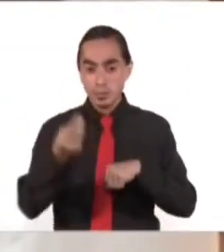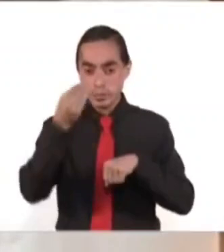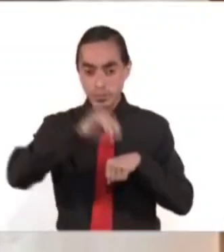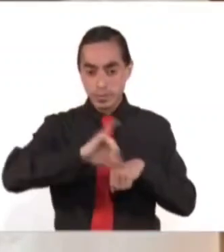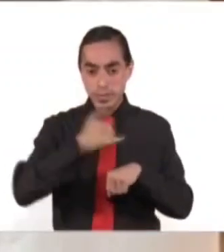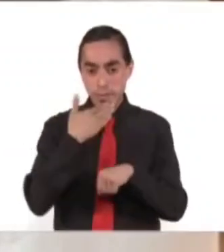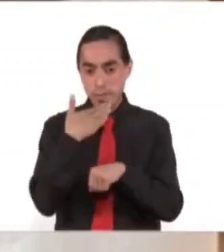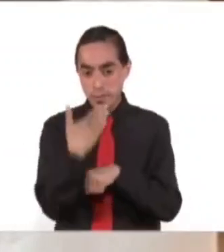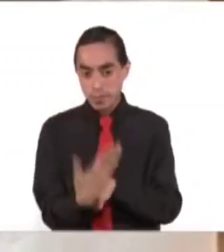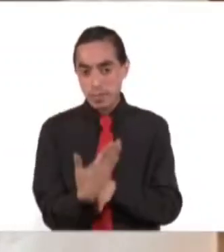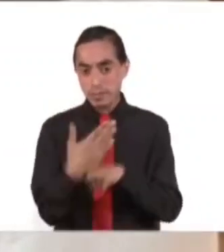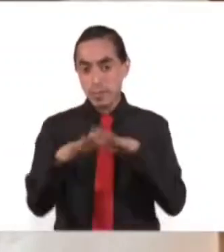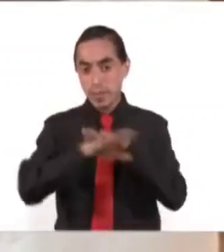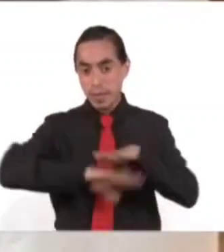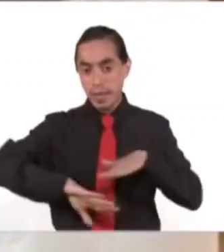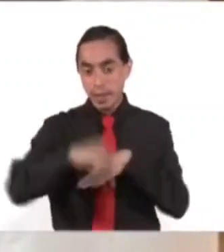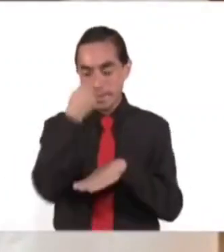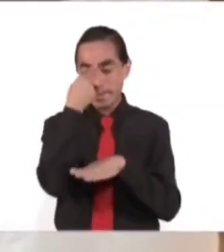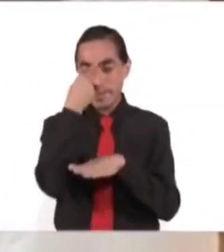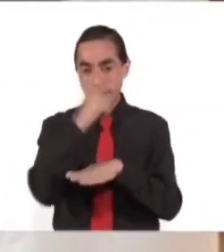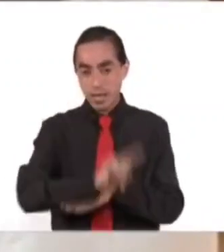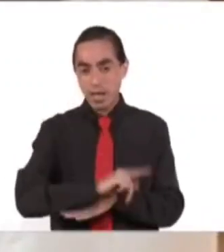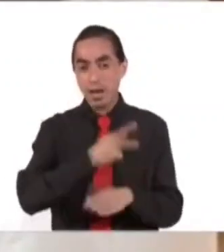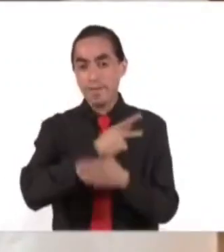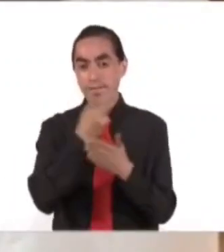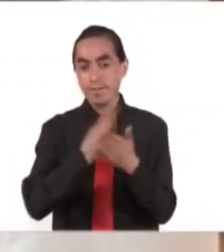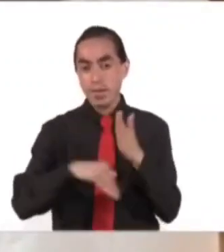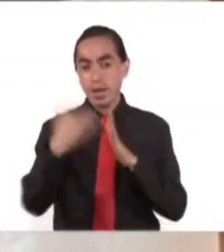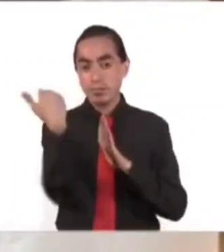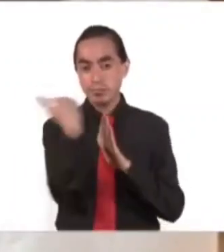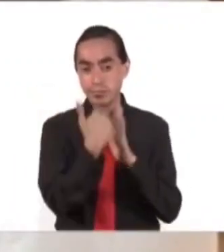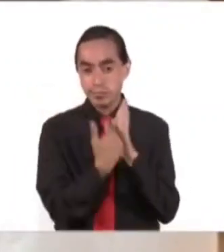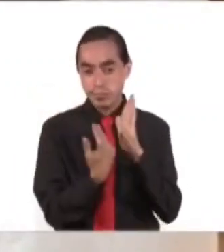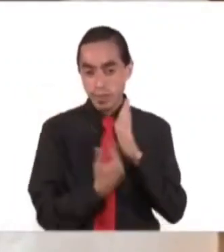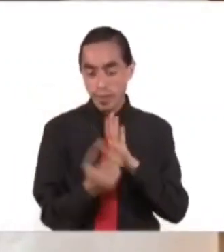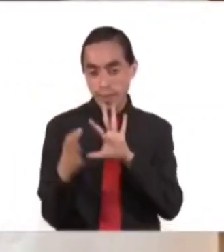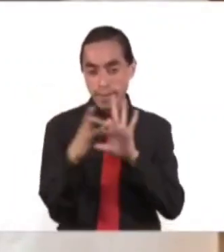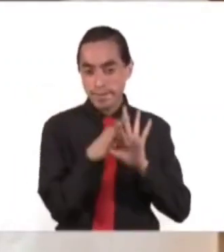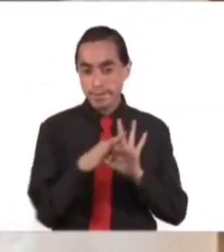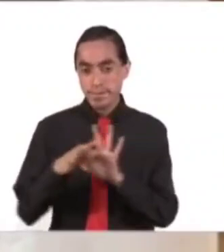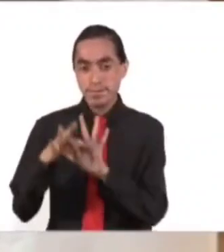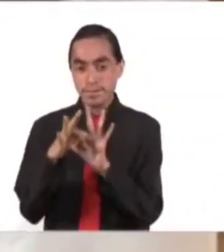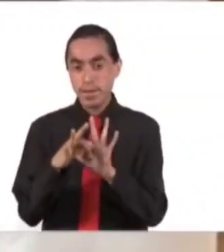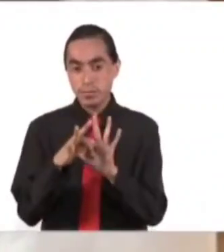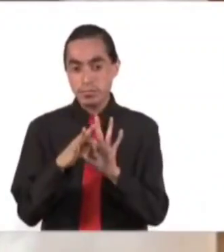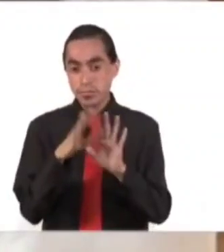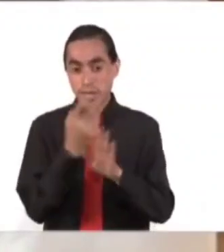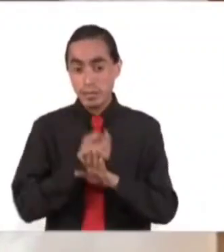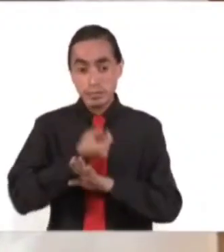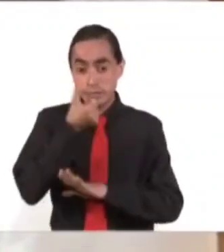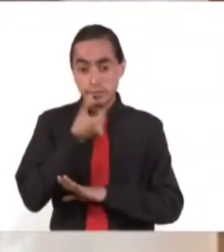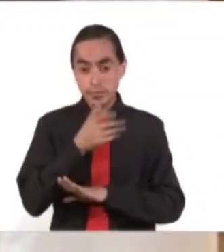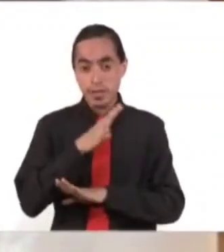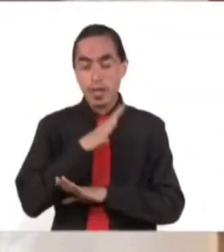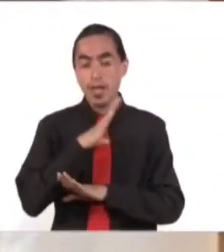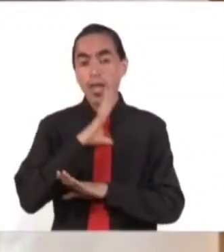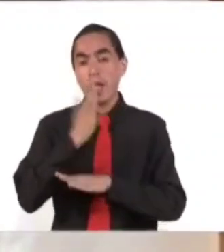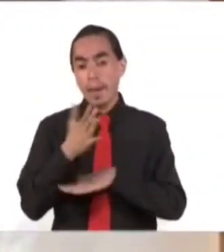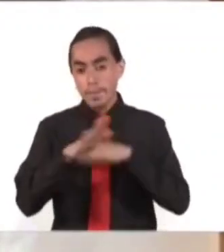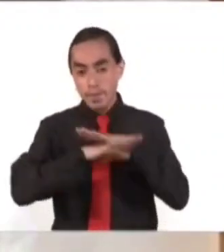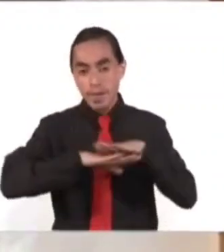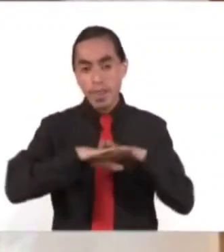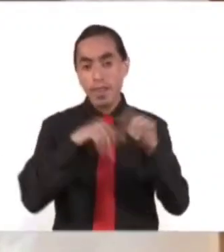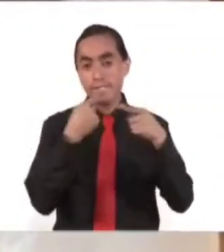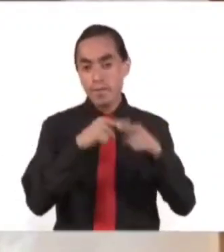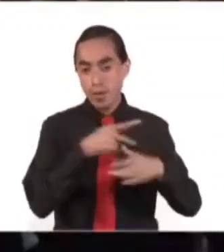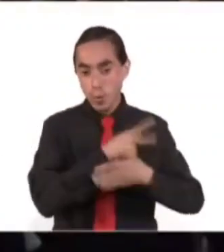la materialización de un modelo de colaboración inédito en nuestro país, basado en proyectos